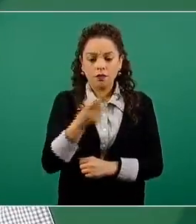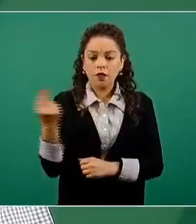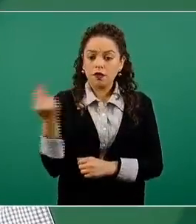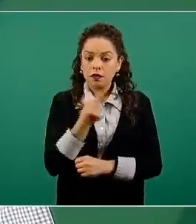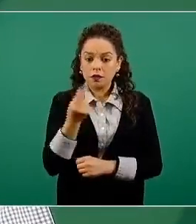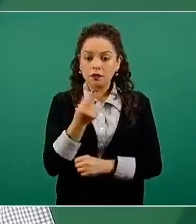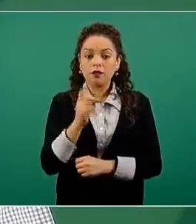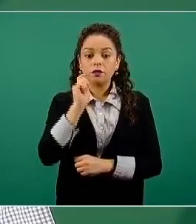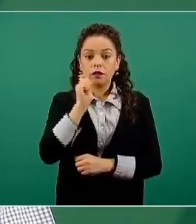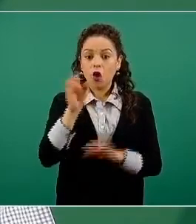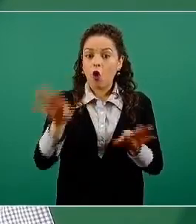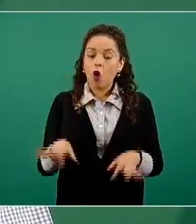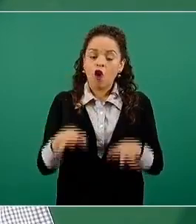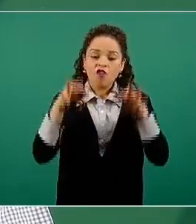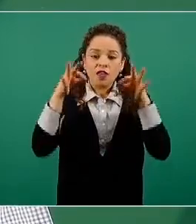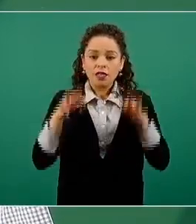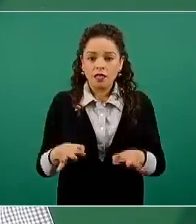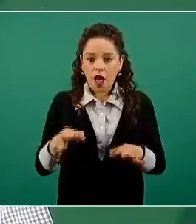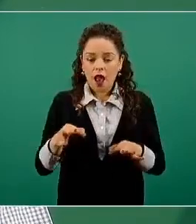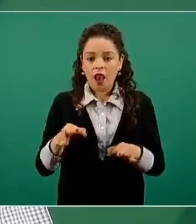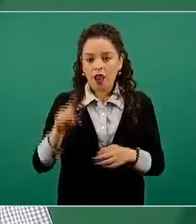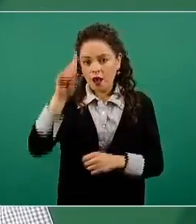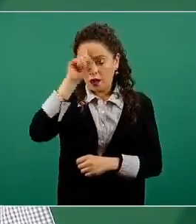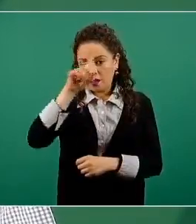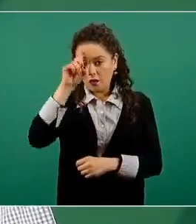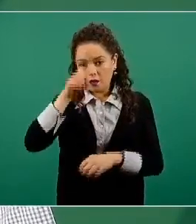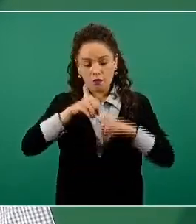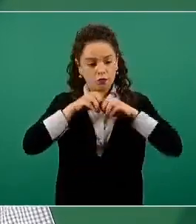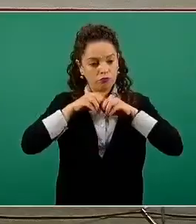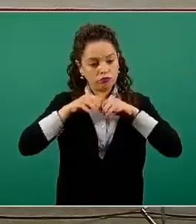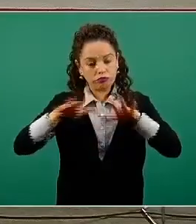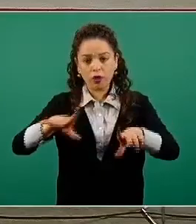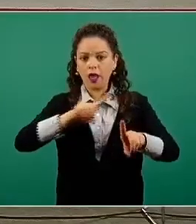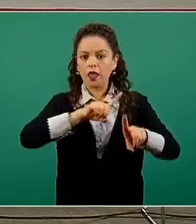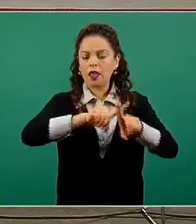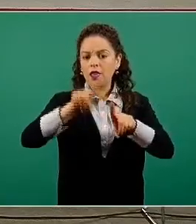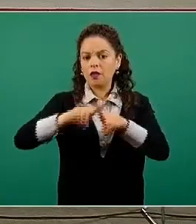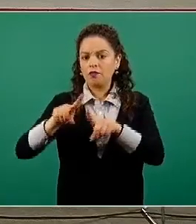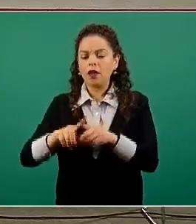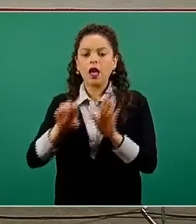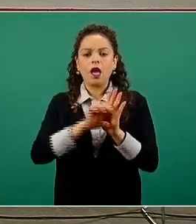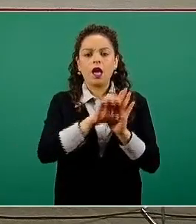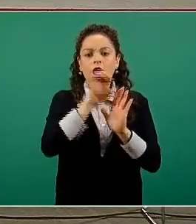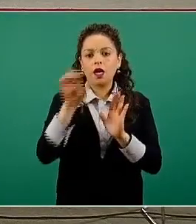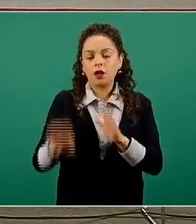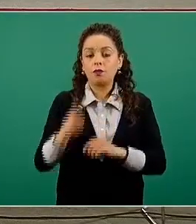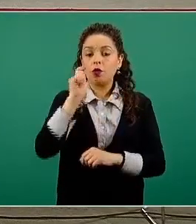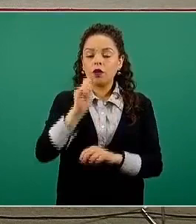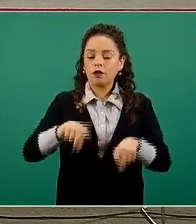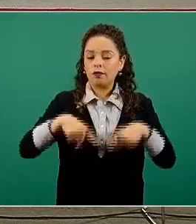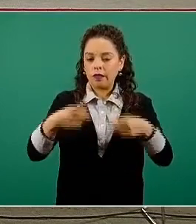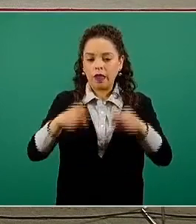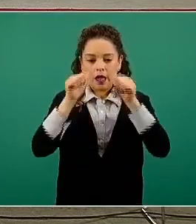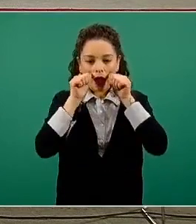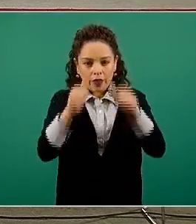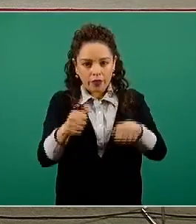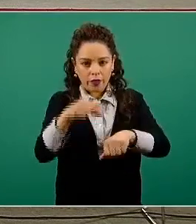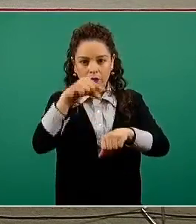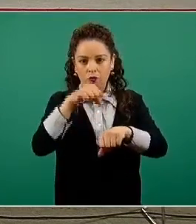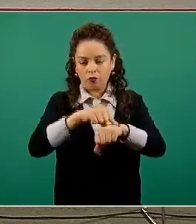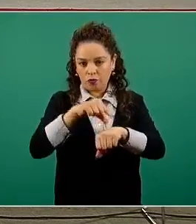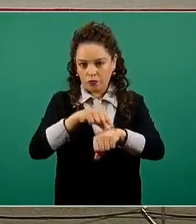las recomendaciones oficiales, apegarse a los lineamientos de diferentes tipos, entre ellos los de atención médica que se han